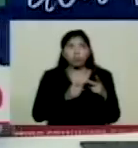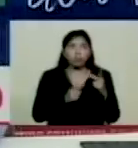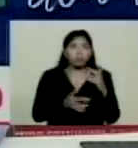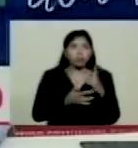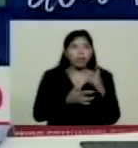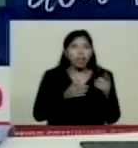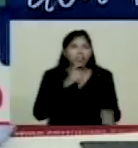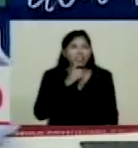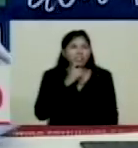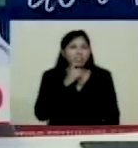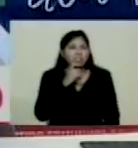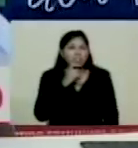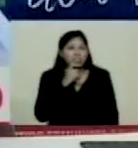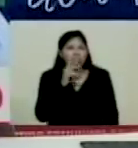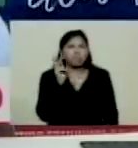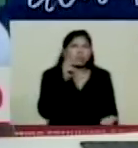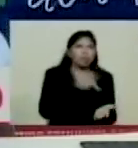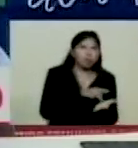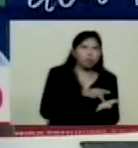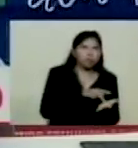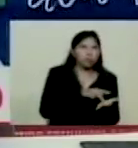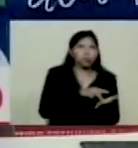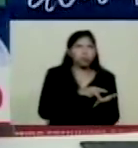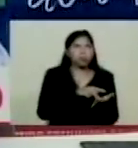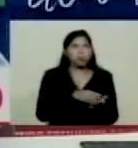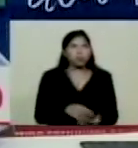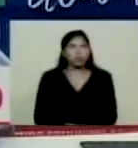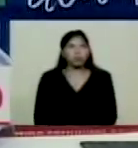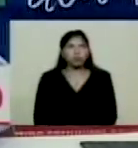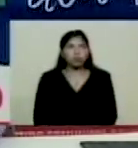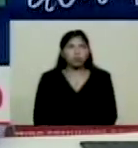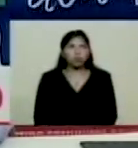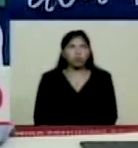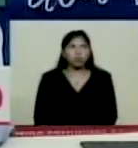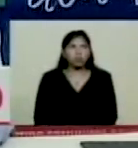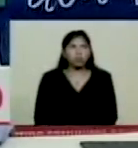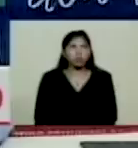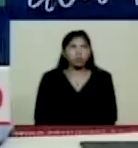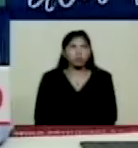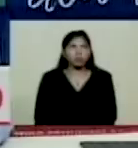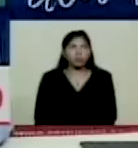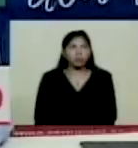acceder a las máquinas de votación, la transmisión, etcétera.